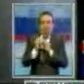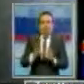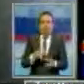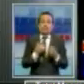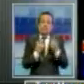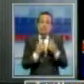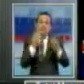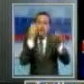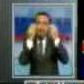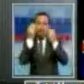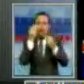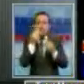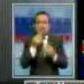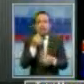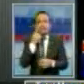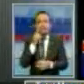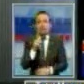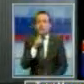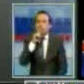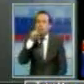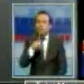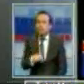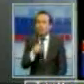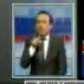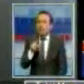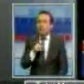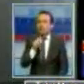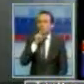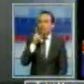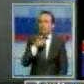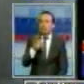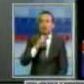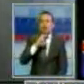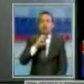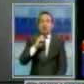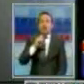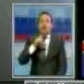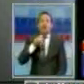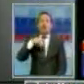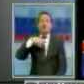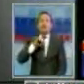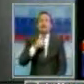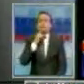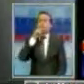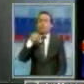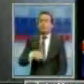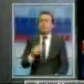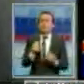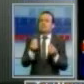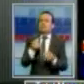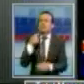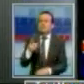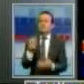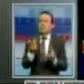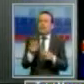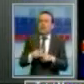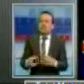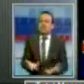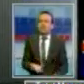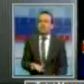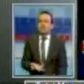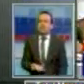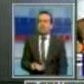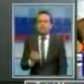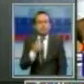experiencia. Ahí yo creo que la pregunta fundamental, ¿cuál va a ser el rol de Juan Antonio Coloma? Esa es la pregunta que hay que hacerse. ¿Y cuál debería ser el rol de Juan Antonio